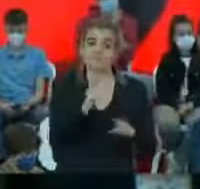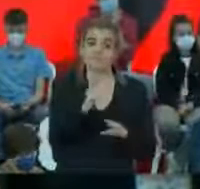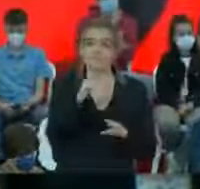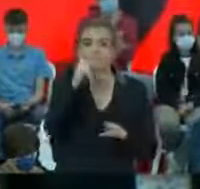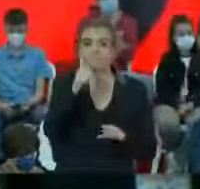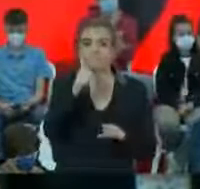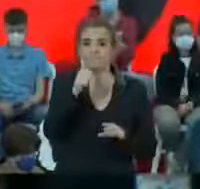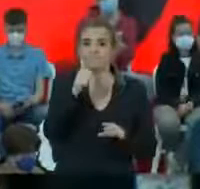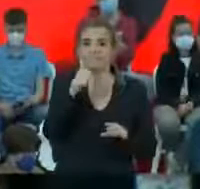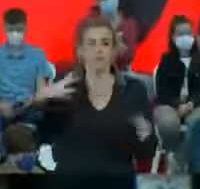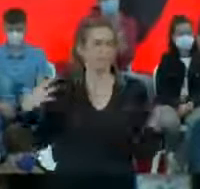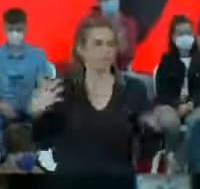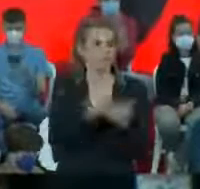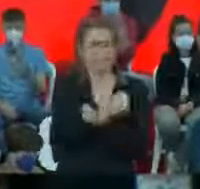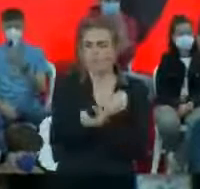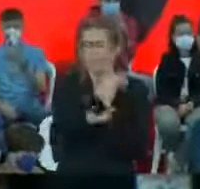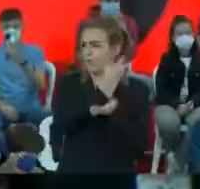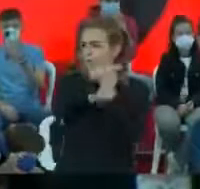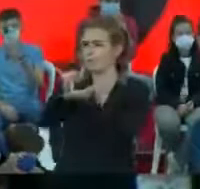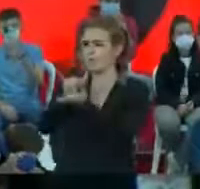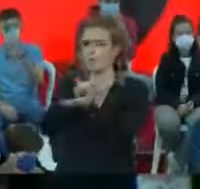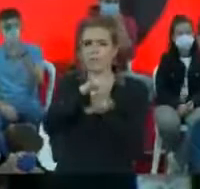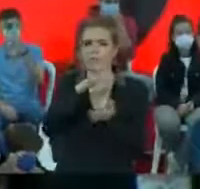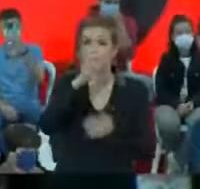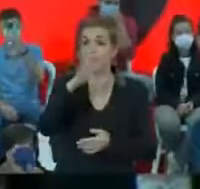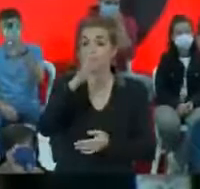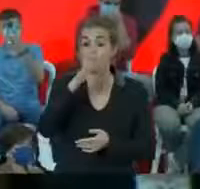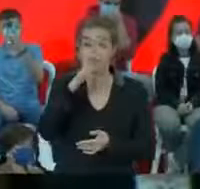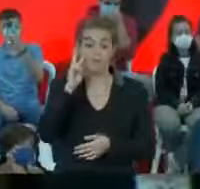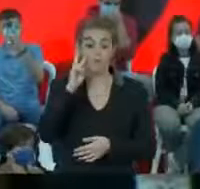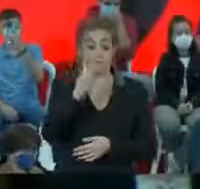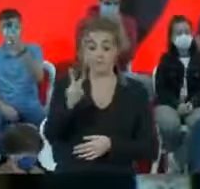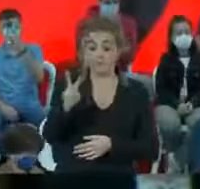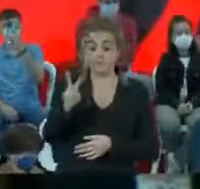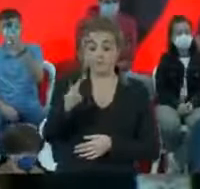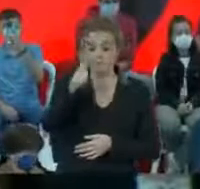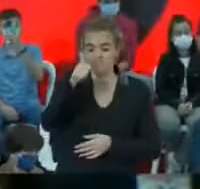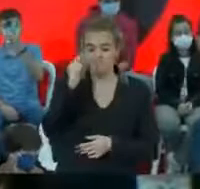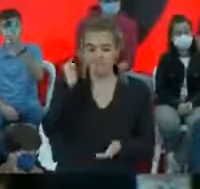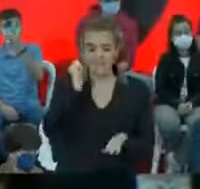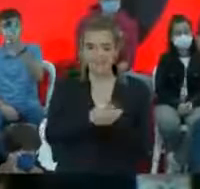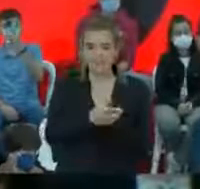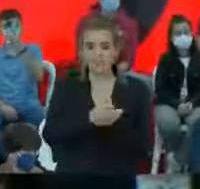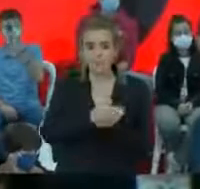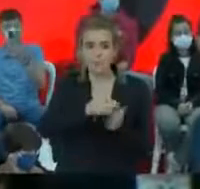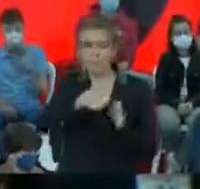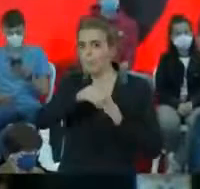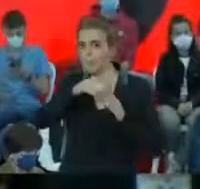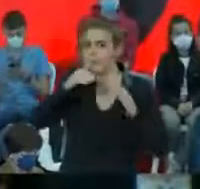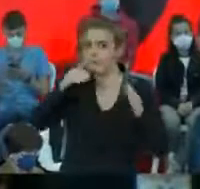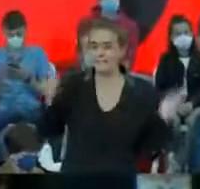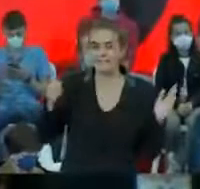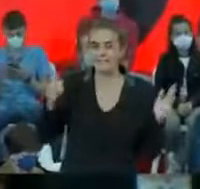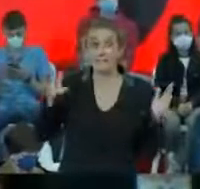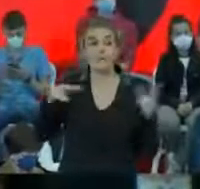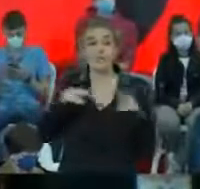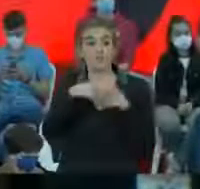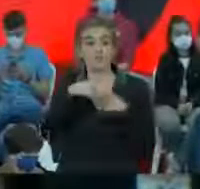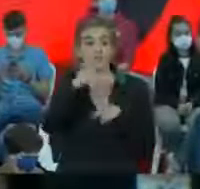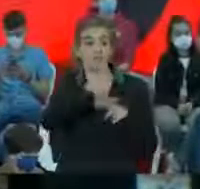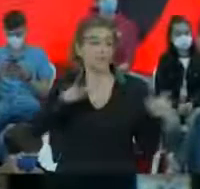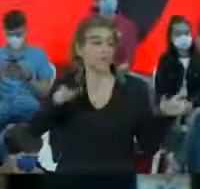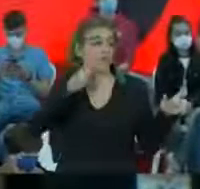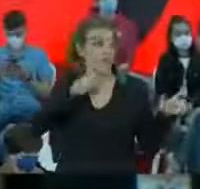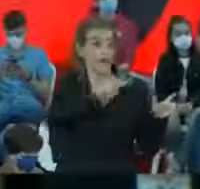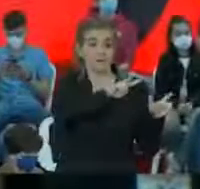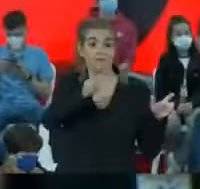lo inunda todo, lo invade todo, porque al fin y al cabo es el mayor reto al que se está enfrentando la sociedad en el